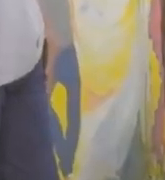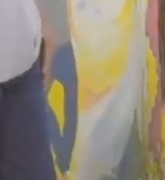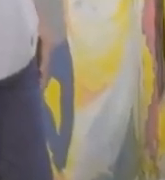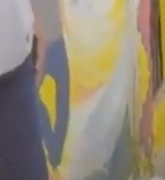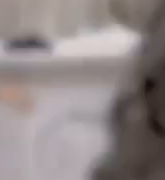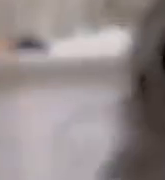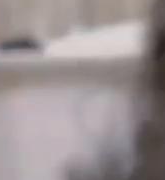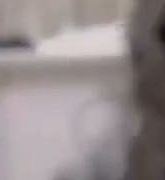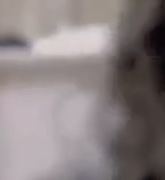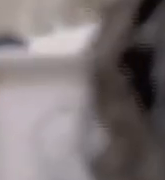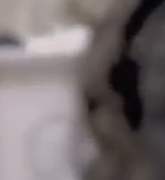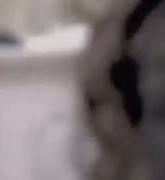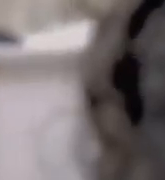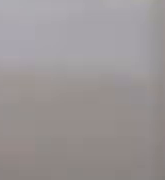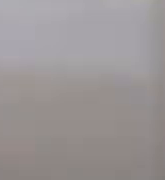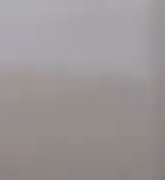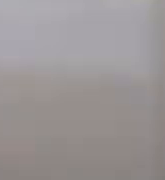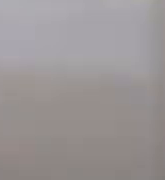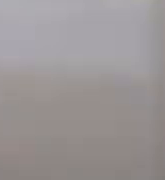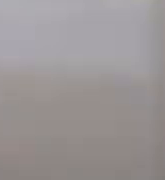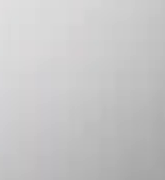environment.